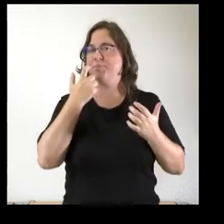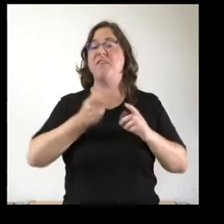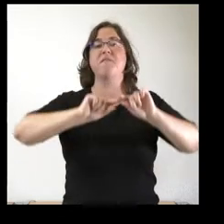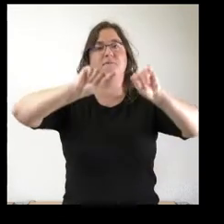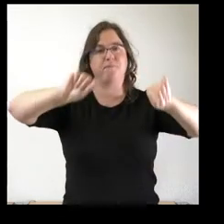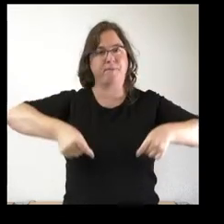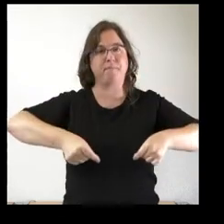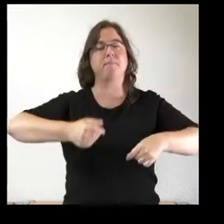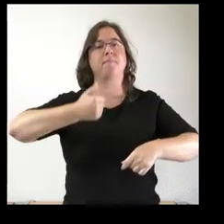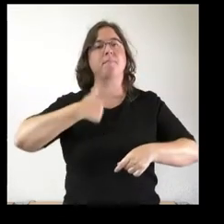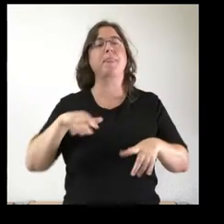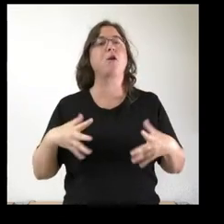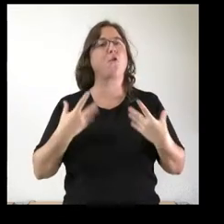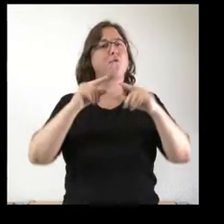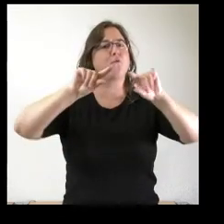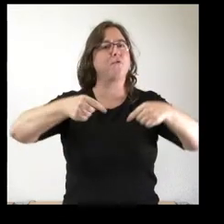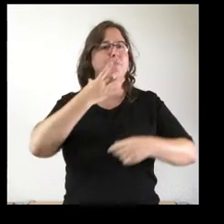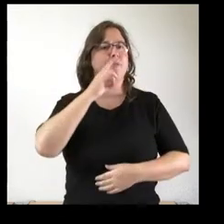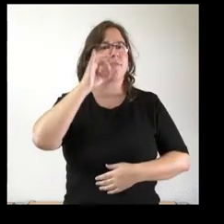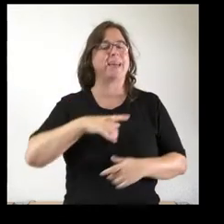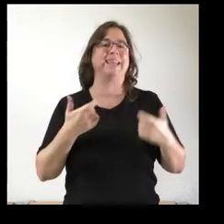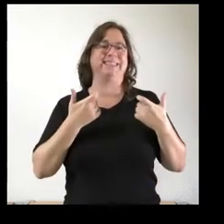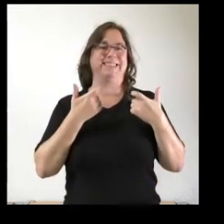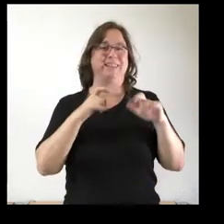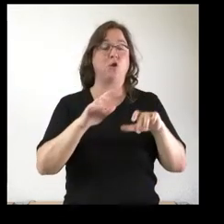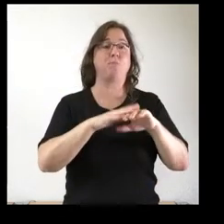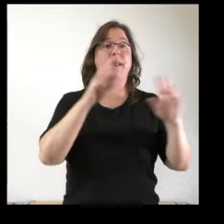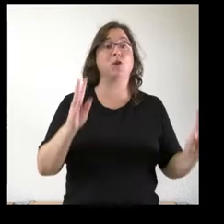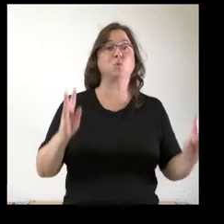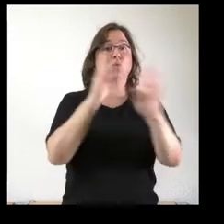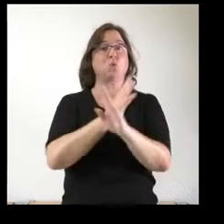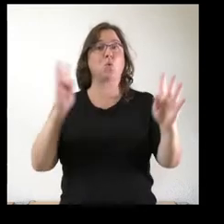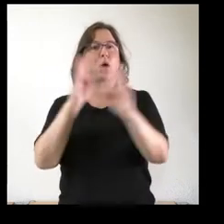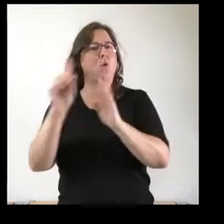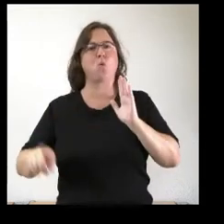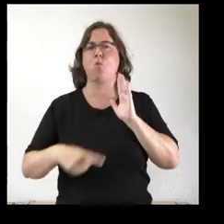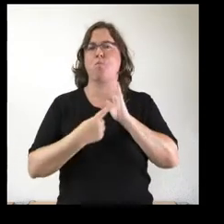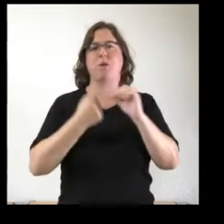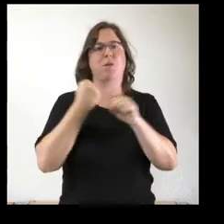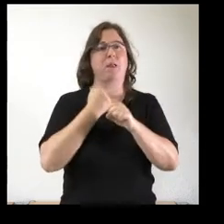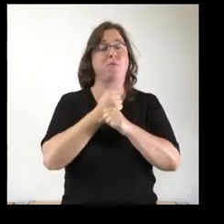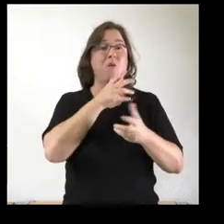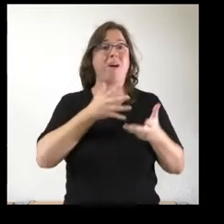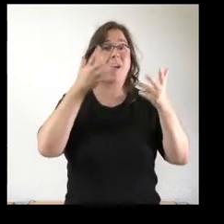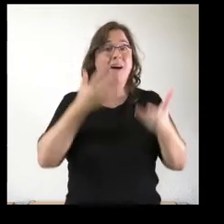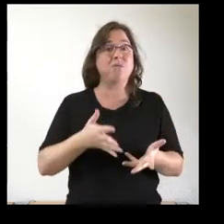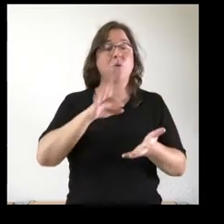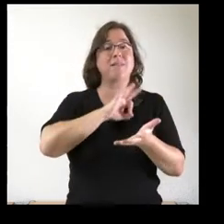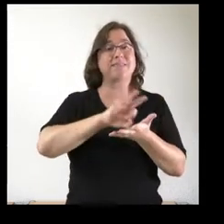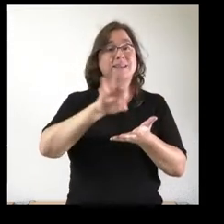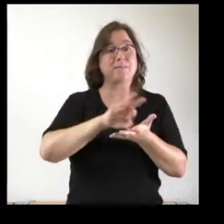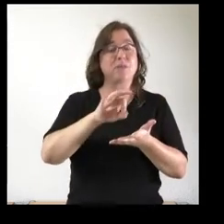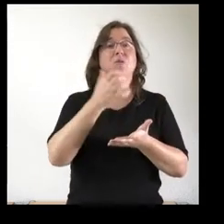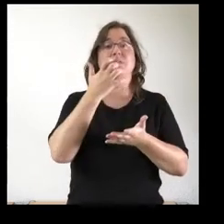acuerdo con el sector para la subrogación de todos los trabajadores que actualmente prestan los servicios una vez que